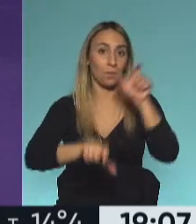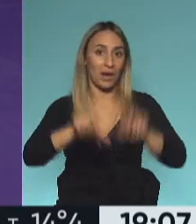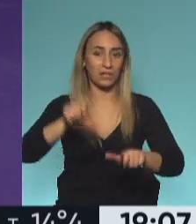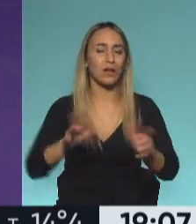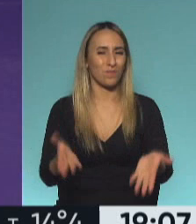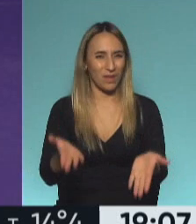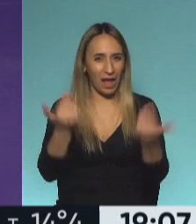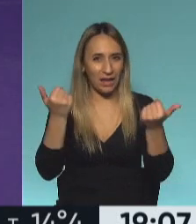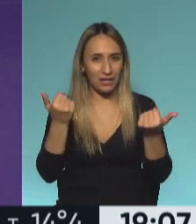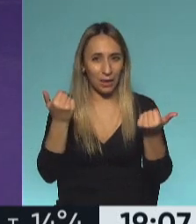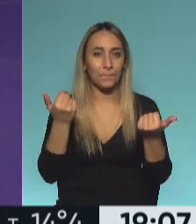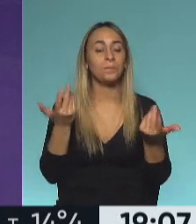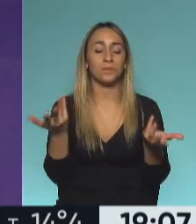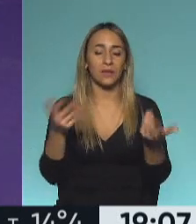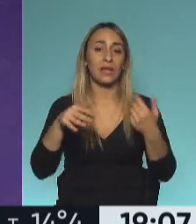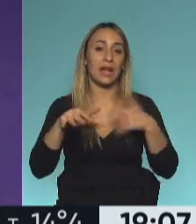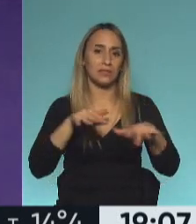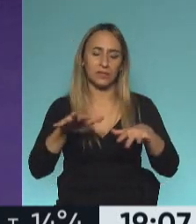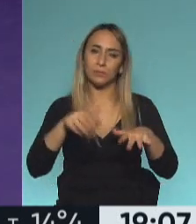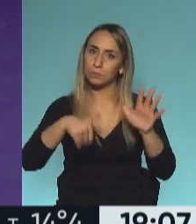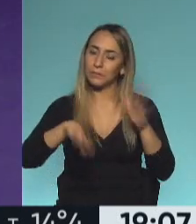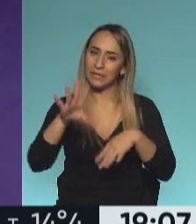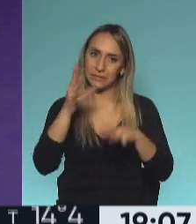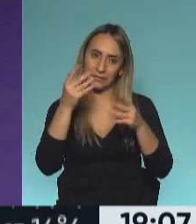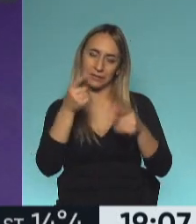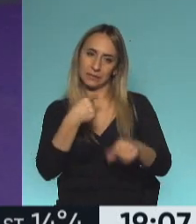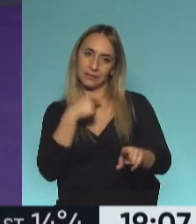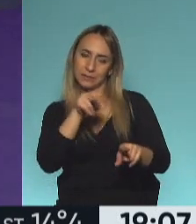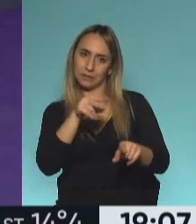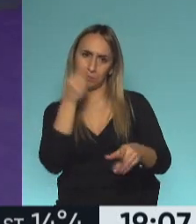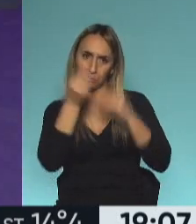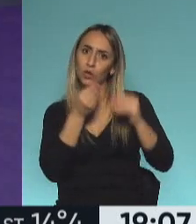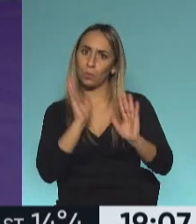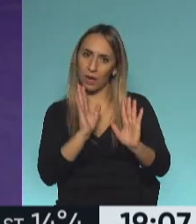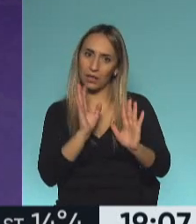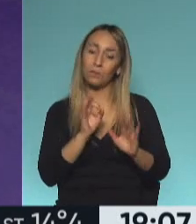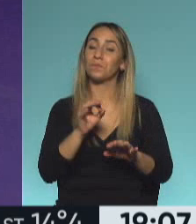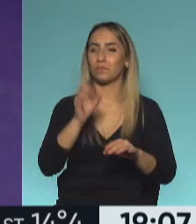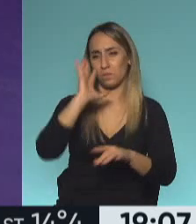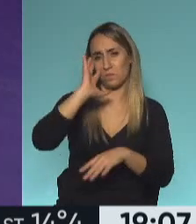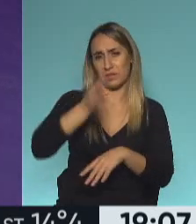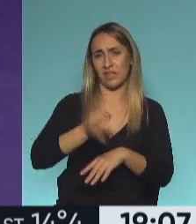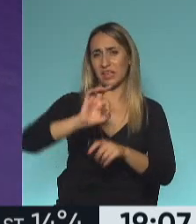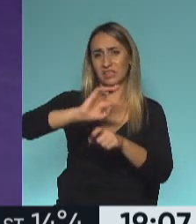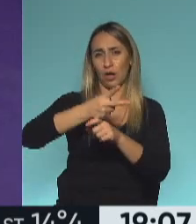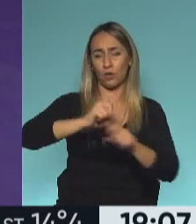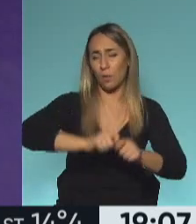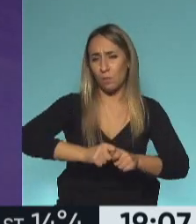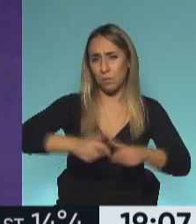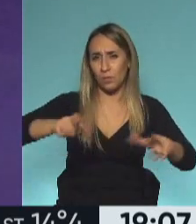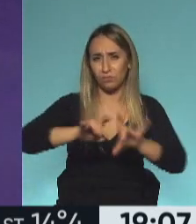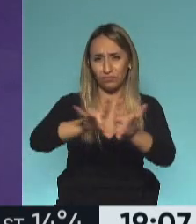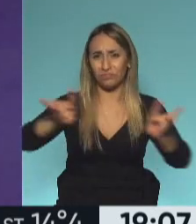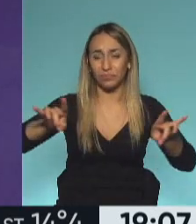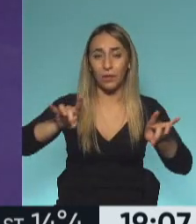2.992.325. La situación, claro, que preocupa, la situación, claro, que da cuenta de la segunda ola que estamos atravesando, en donde no se habla solamente